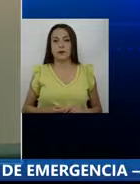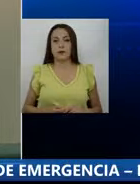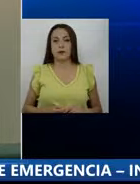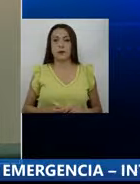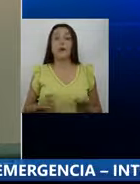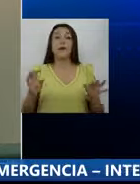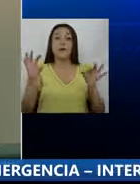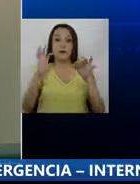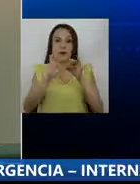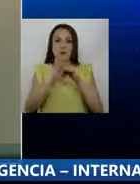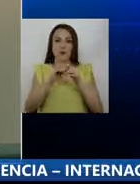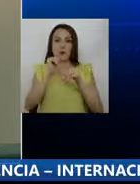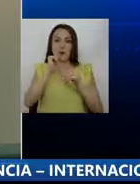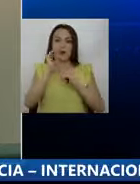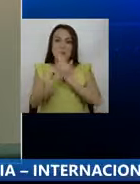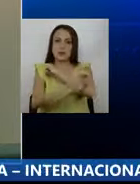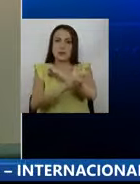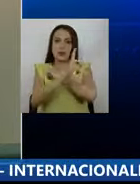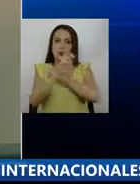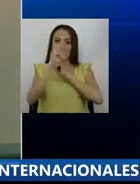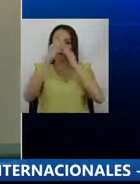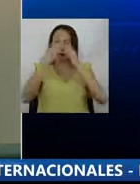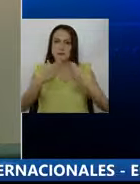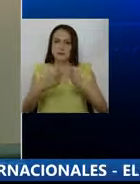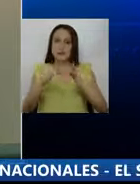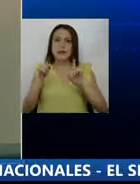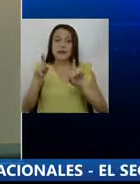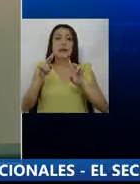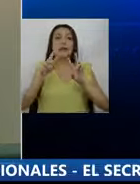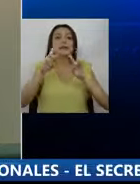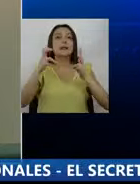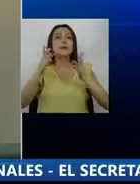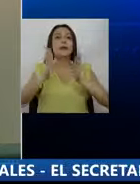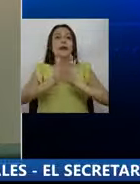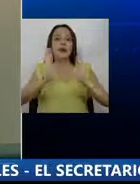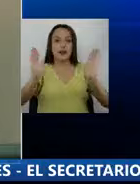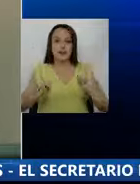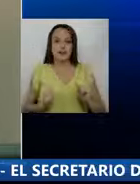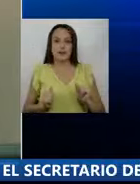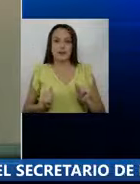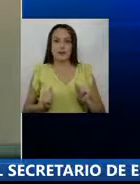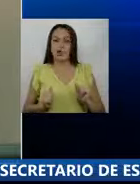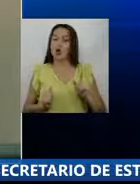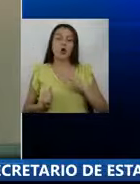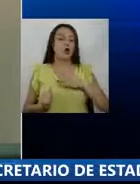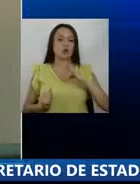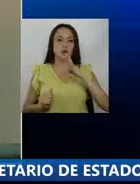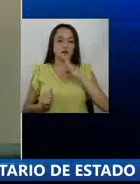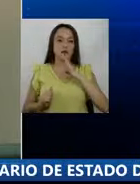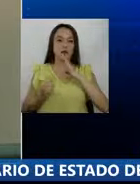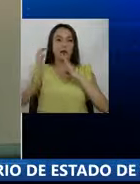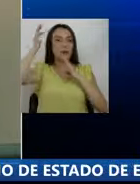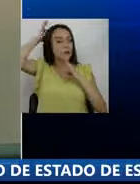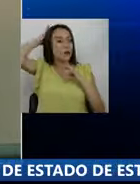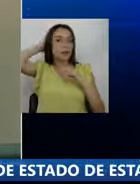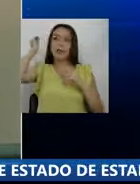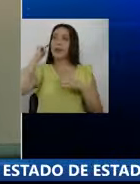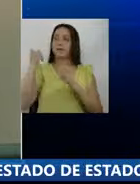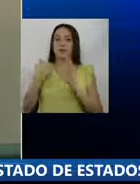vinculante para el Estado costarricense. Eso en términos generales, no me refiero a temas electorales, sino en